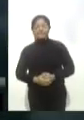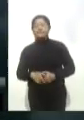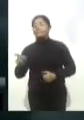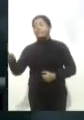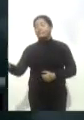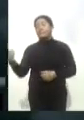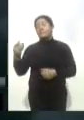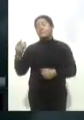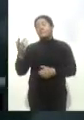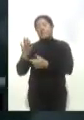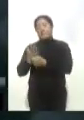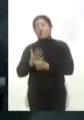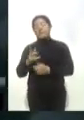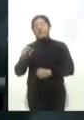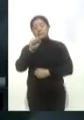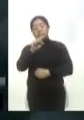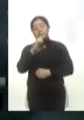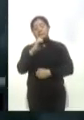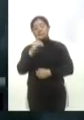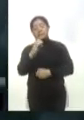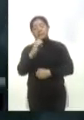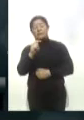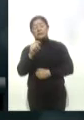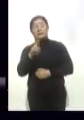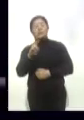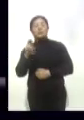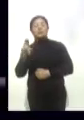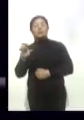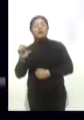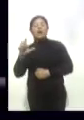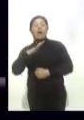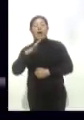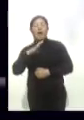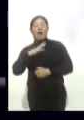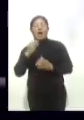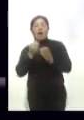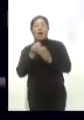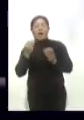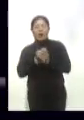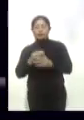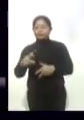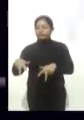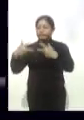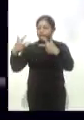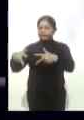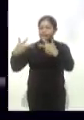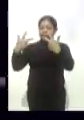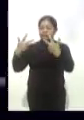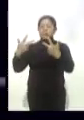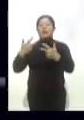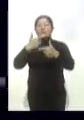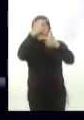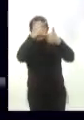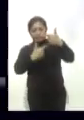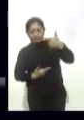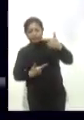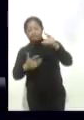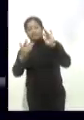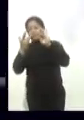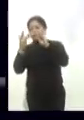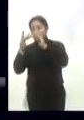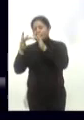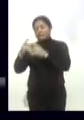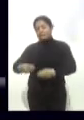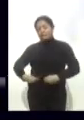adicional, la sectura realiza videoconferencias con especialistas, capacitaciones virtuales, documentales y transmisiones en vivo